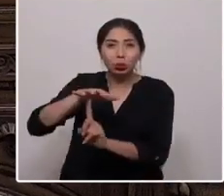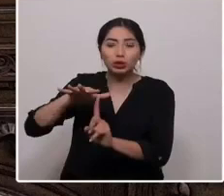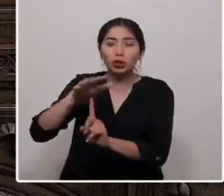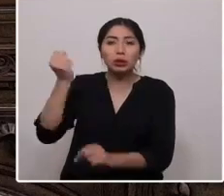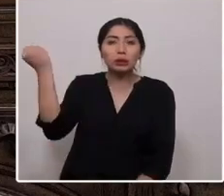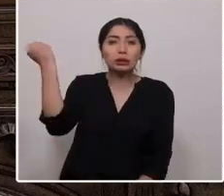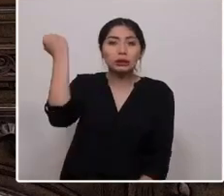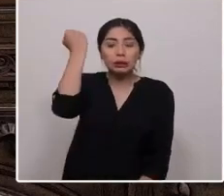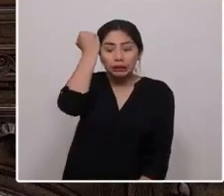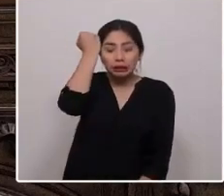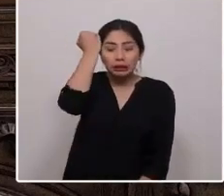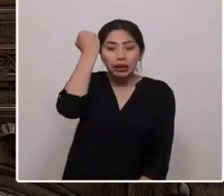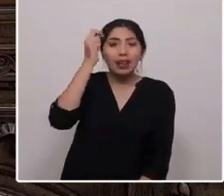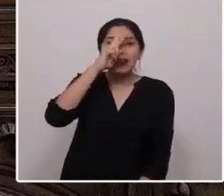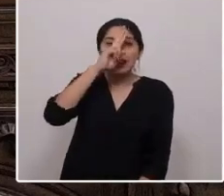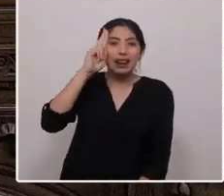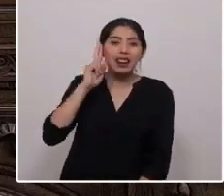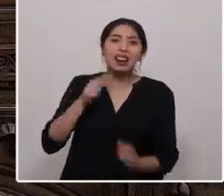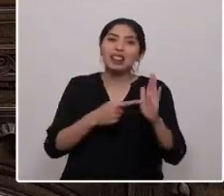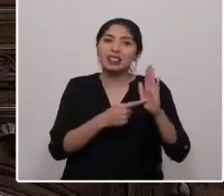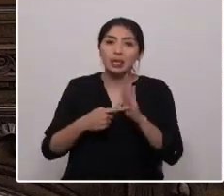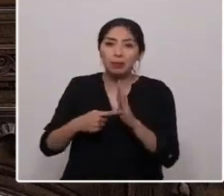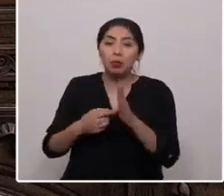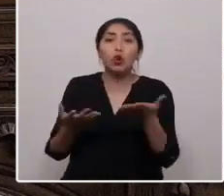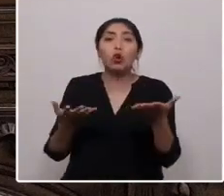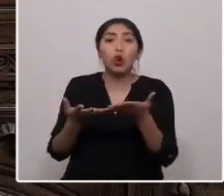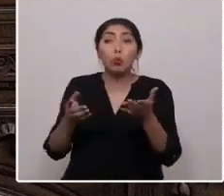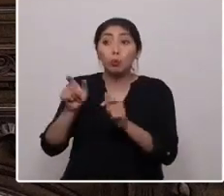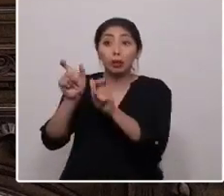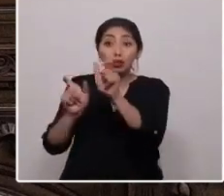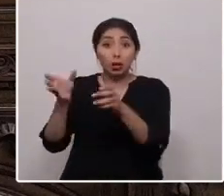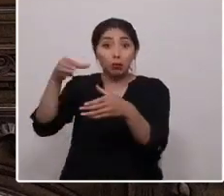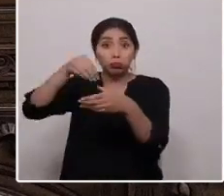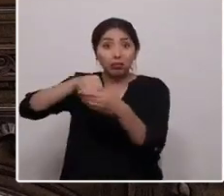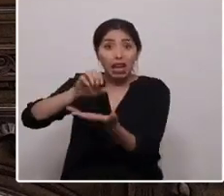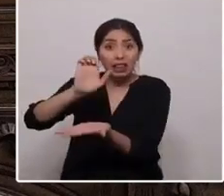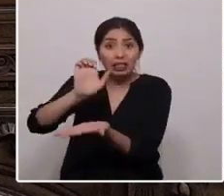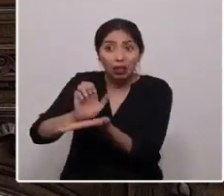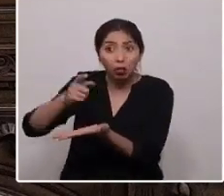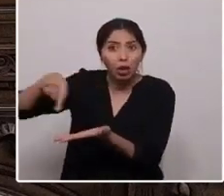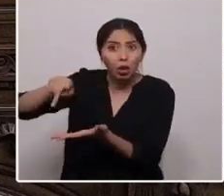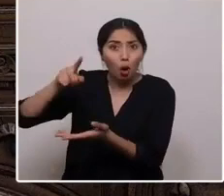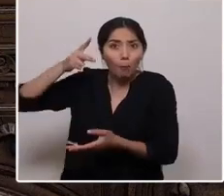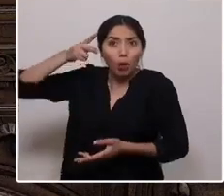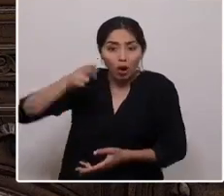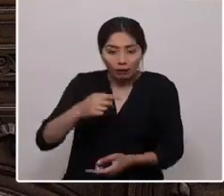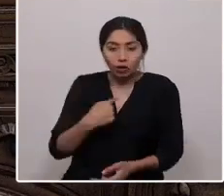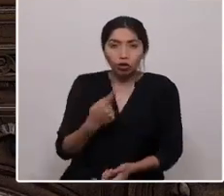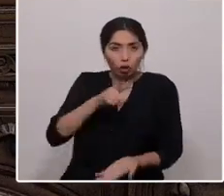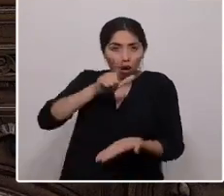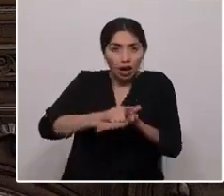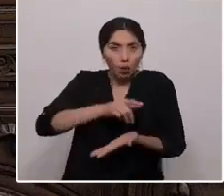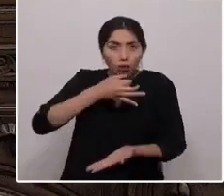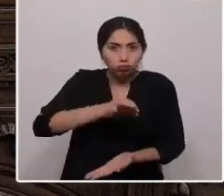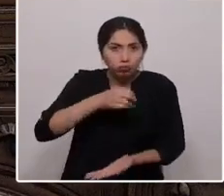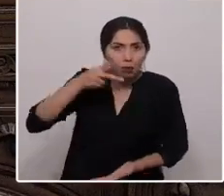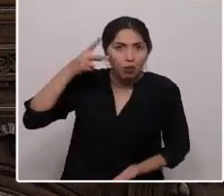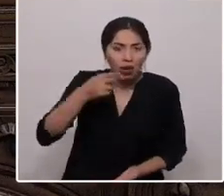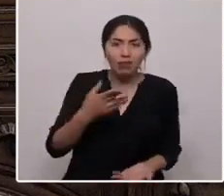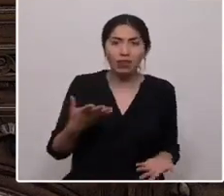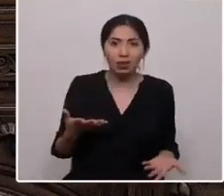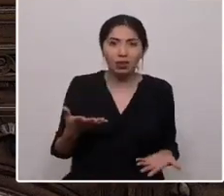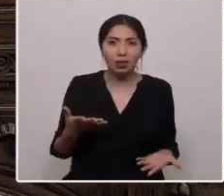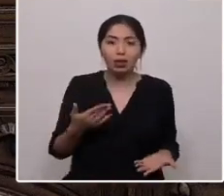racismo de cómo los agentes del estado nos prohibieron a hablar nuestra lengua ocupar nuestras